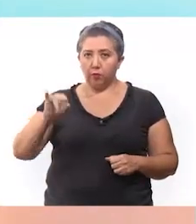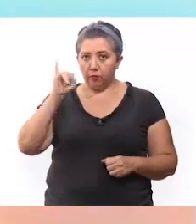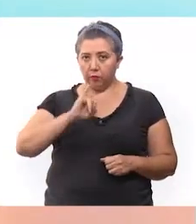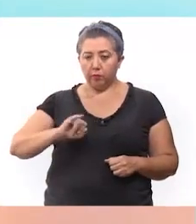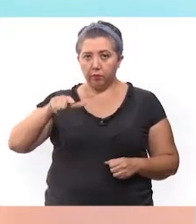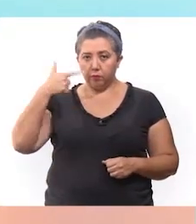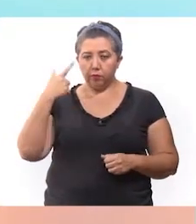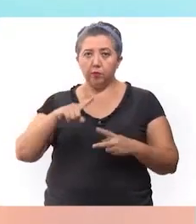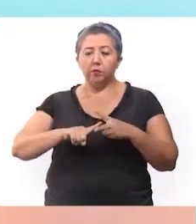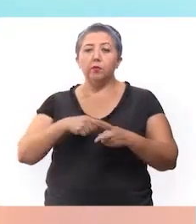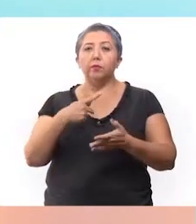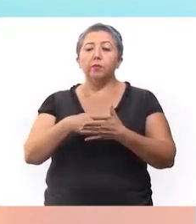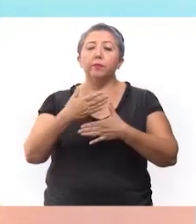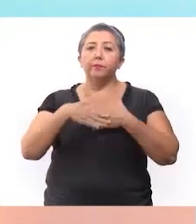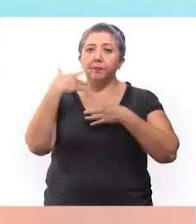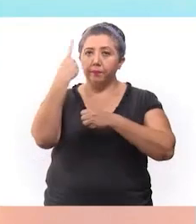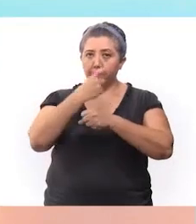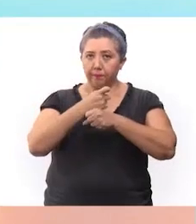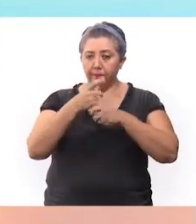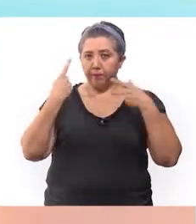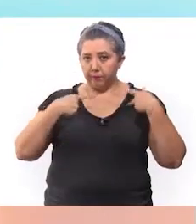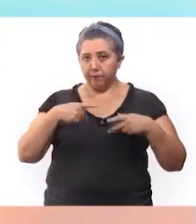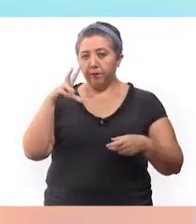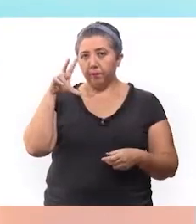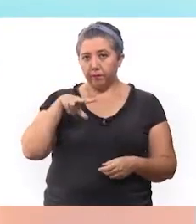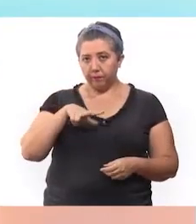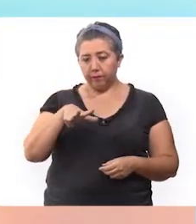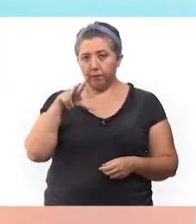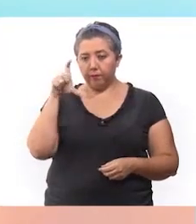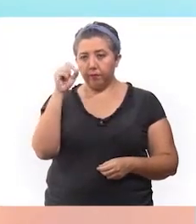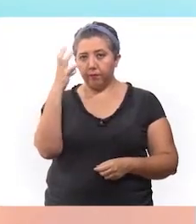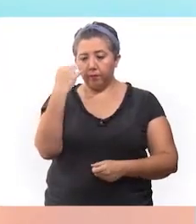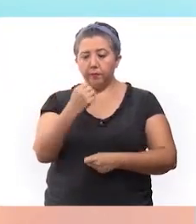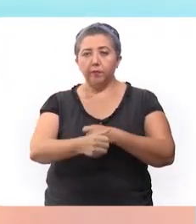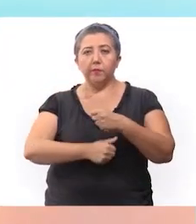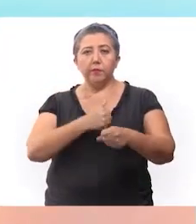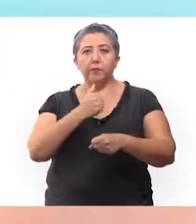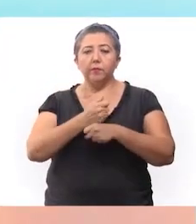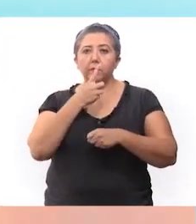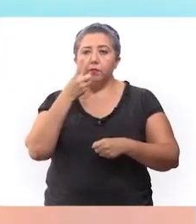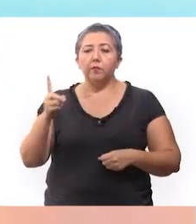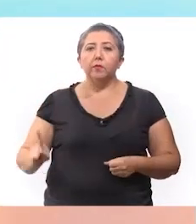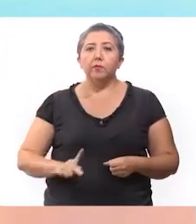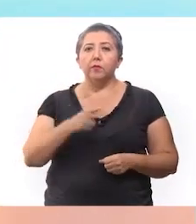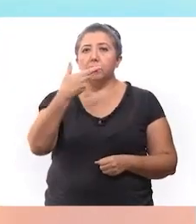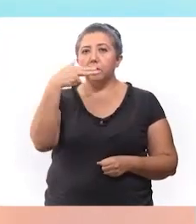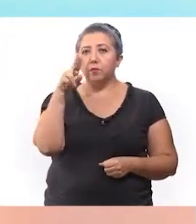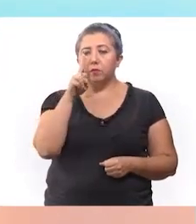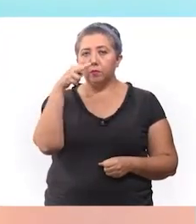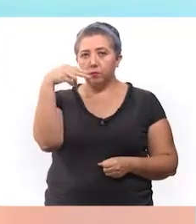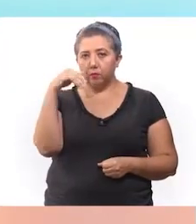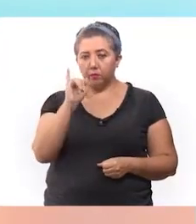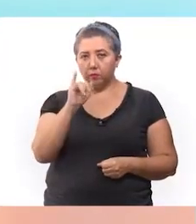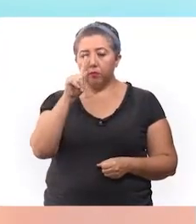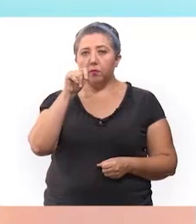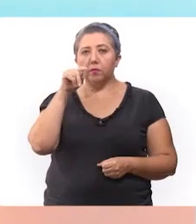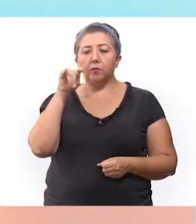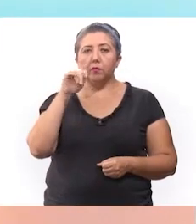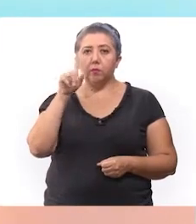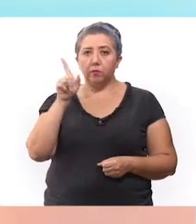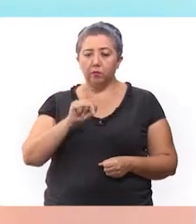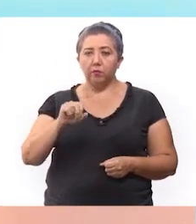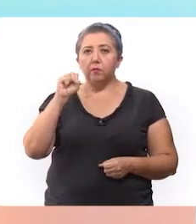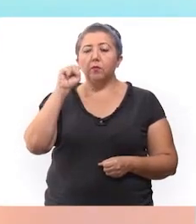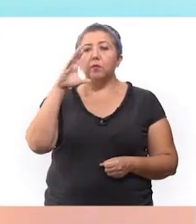12, comenzó el proceso de vacunación de primeras dosis para personas de 18 a 29 años en los municipios de Jují, Cuzamá, Tetis,